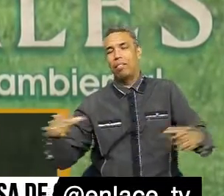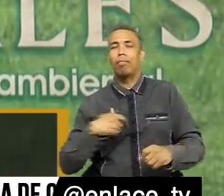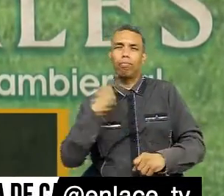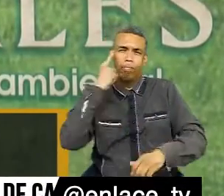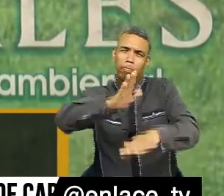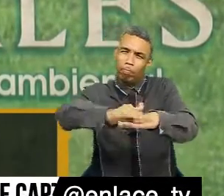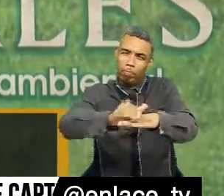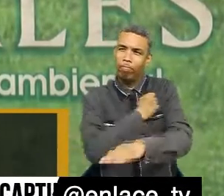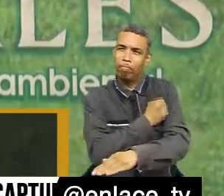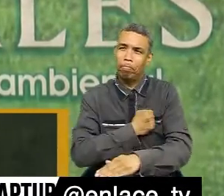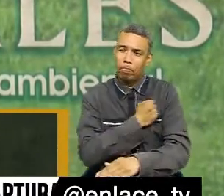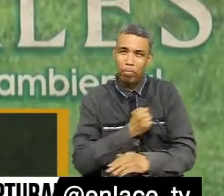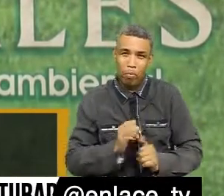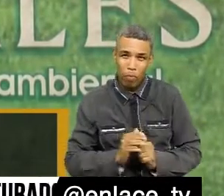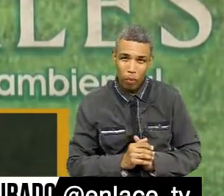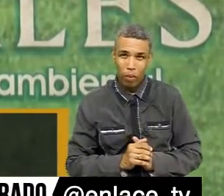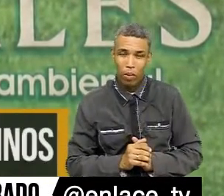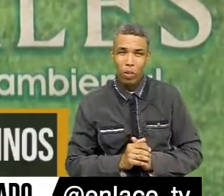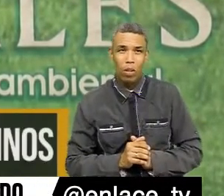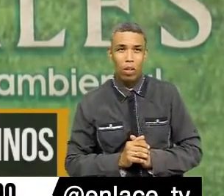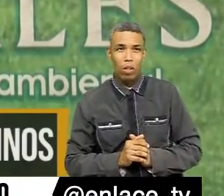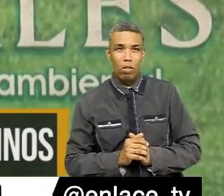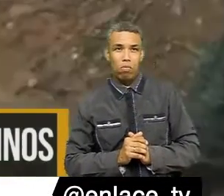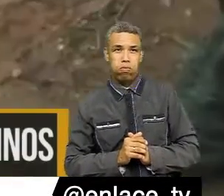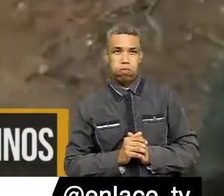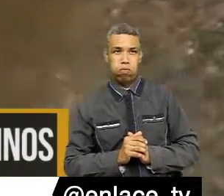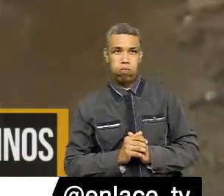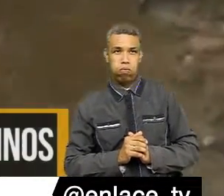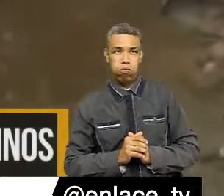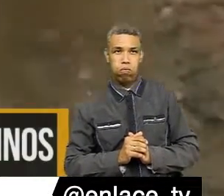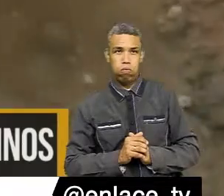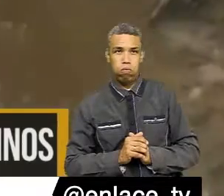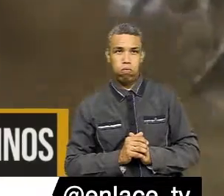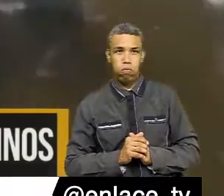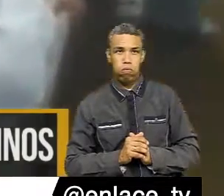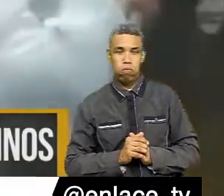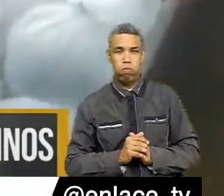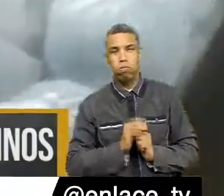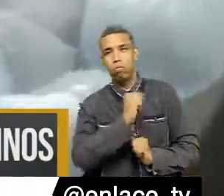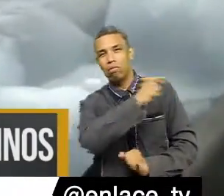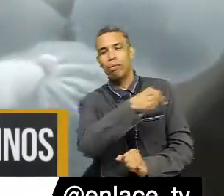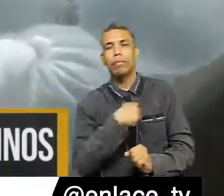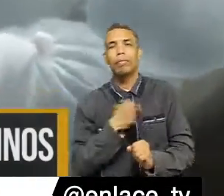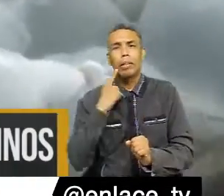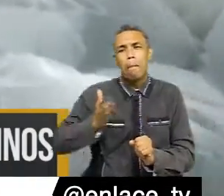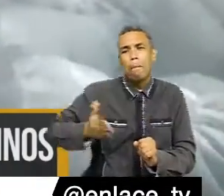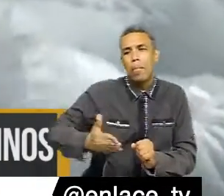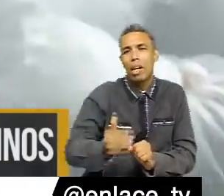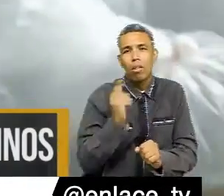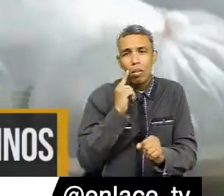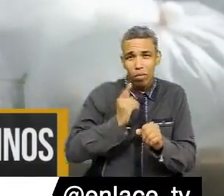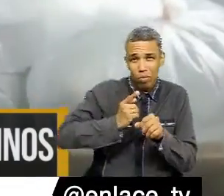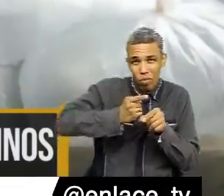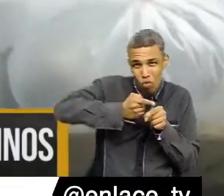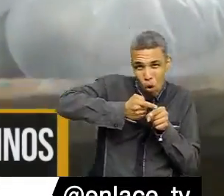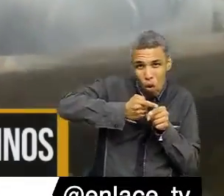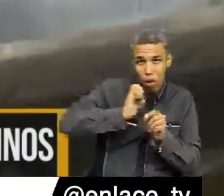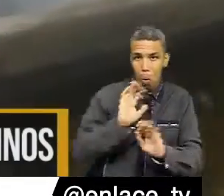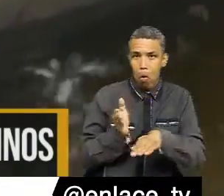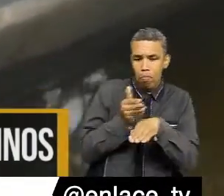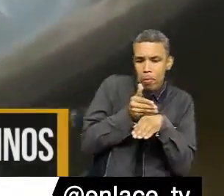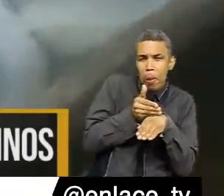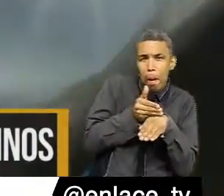porque estos artefactos no discriminan el tamaño de los pescados. Y a la comunidad en general, que por